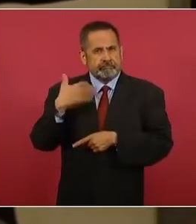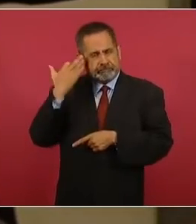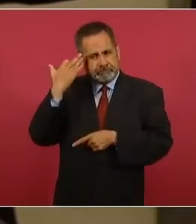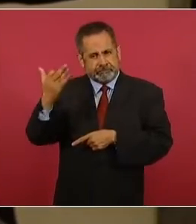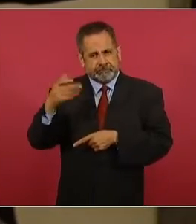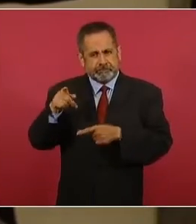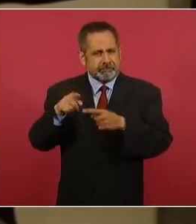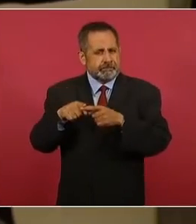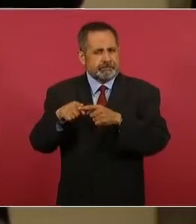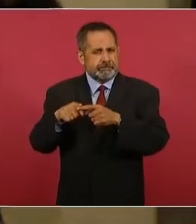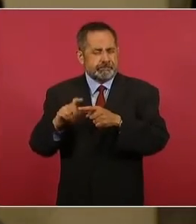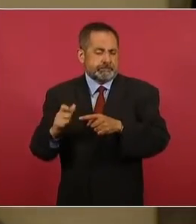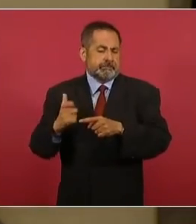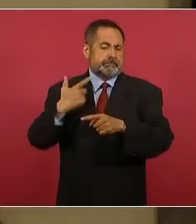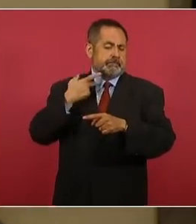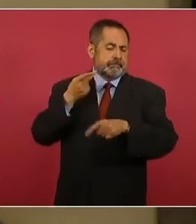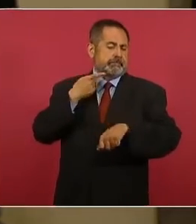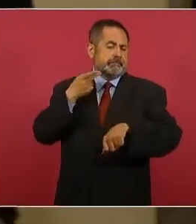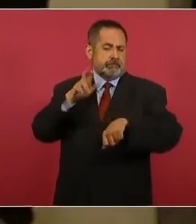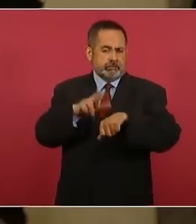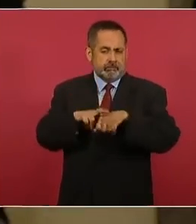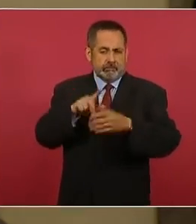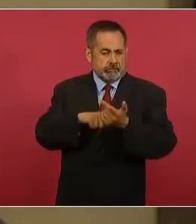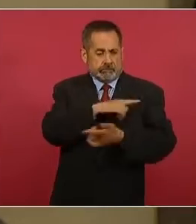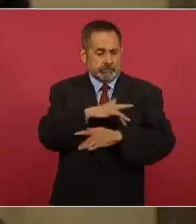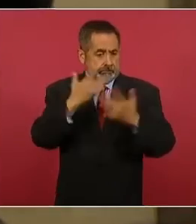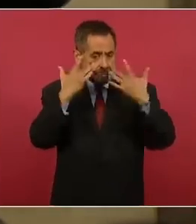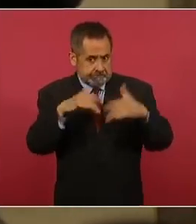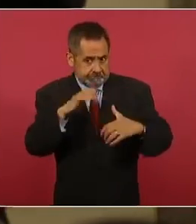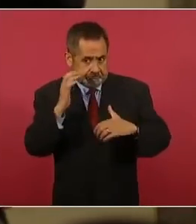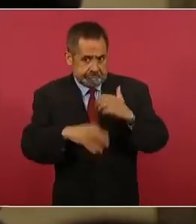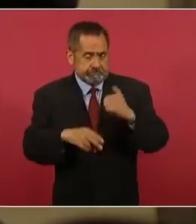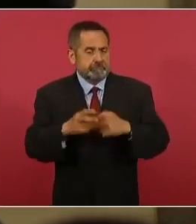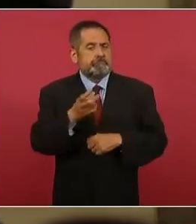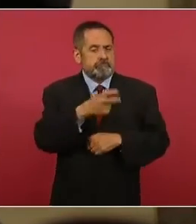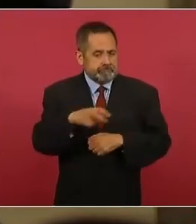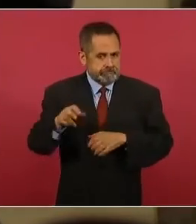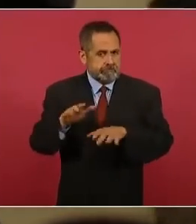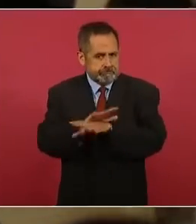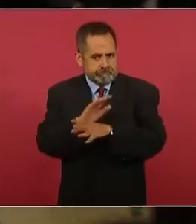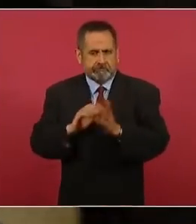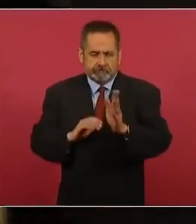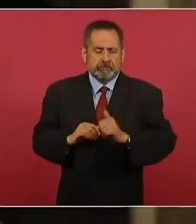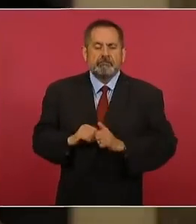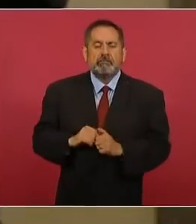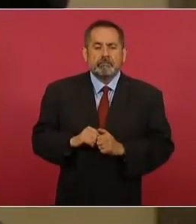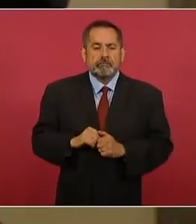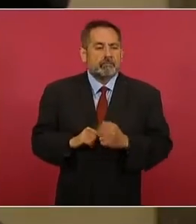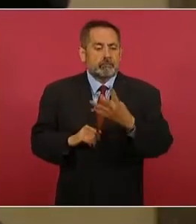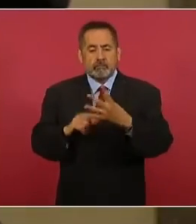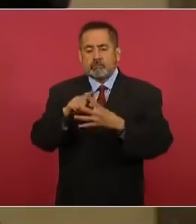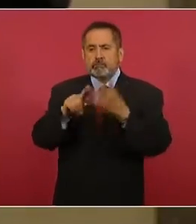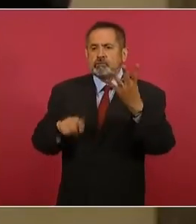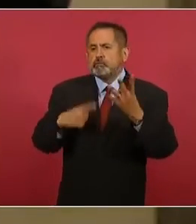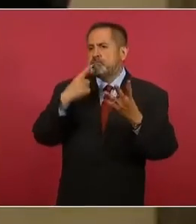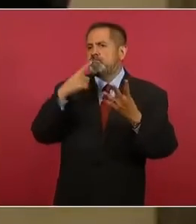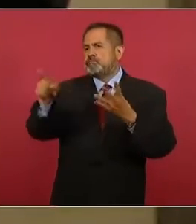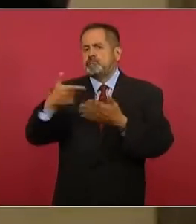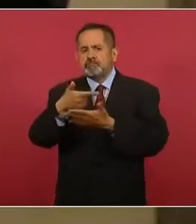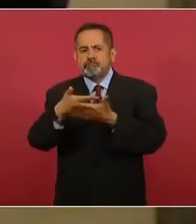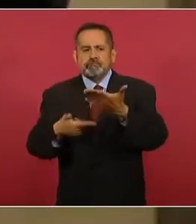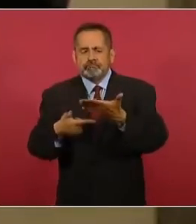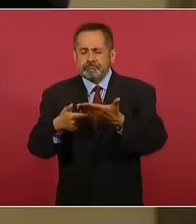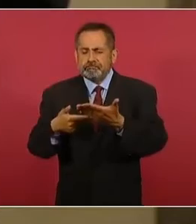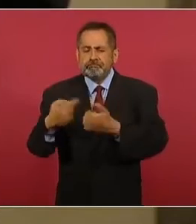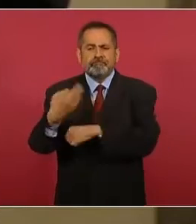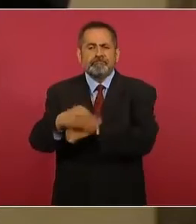periodo del ex procurador fiscal que acaba de terminar, y de estas solamente 4 se volvieron querellas. Eso es una realidad